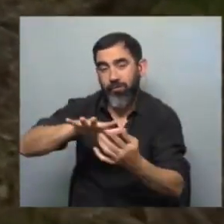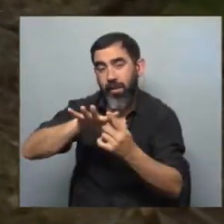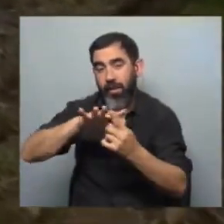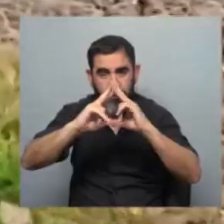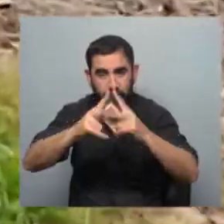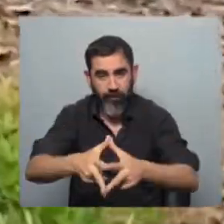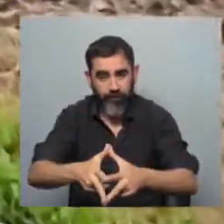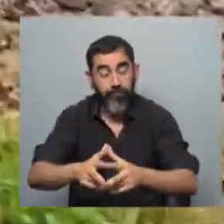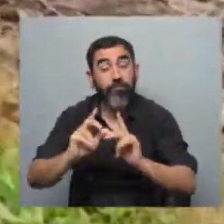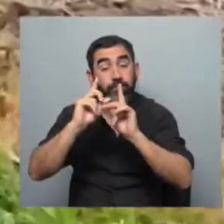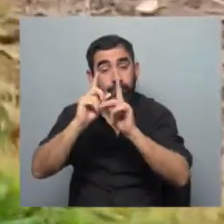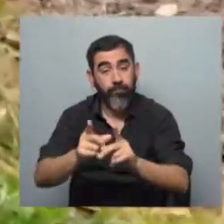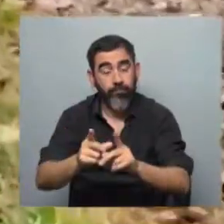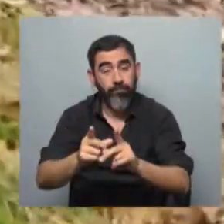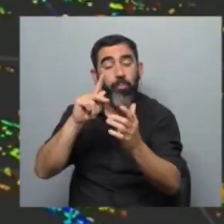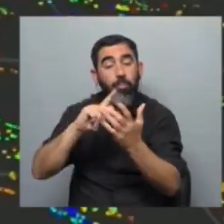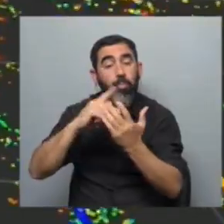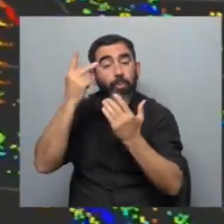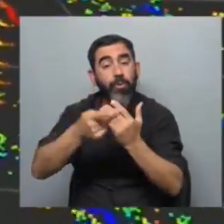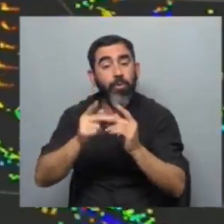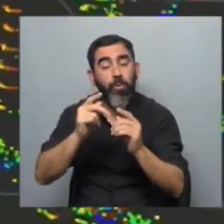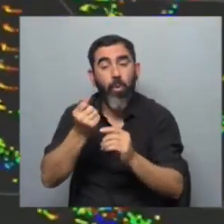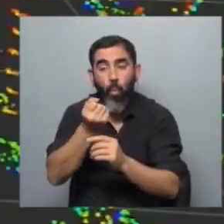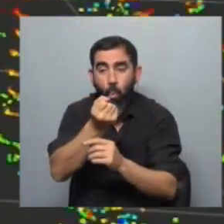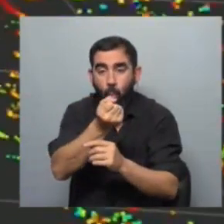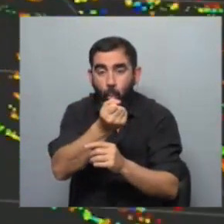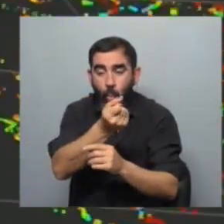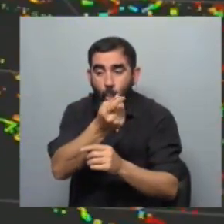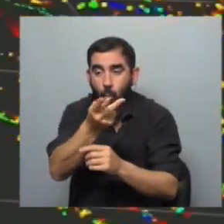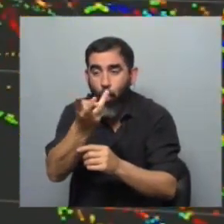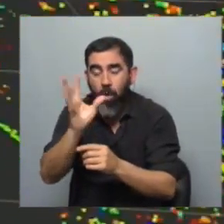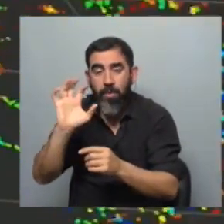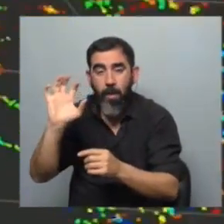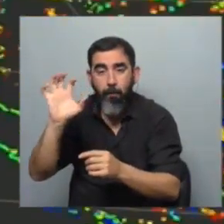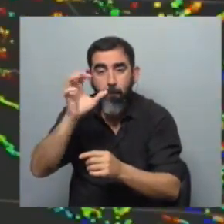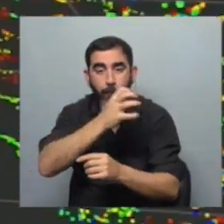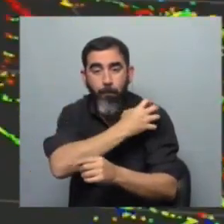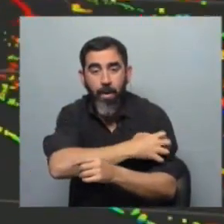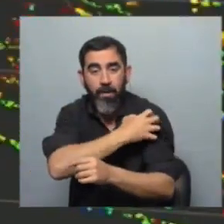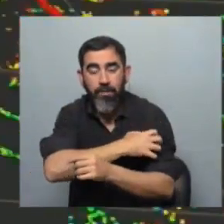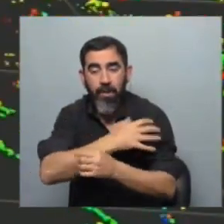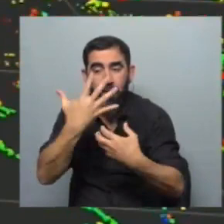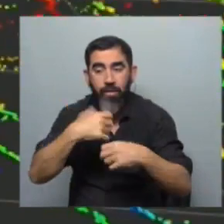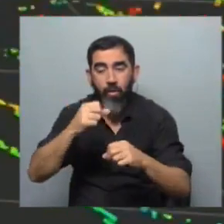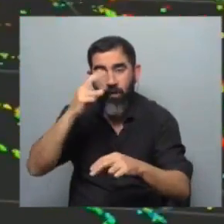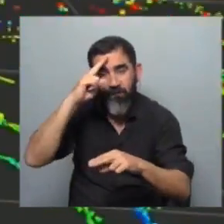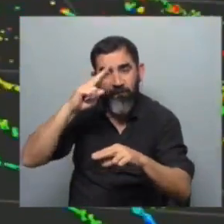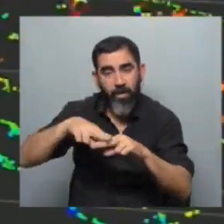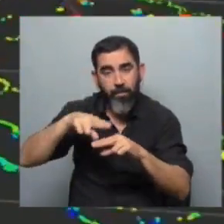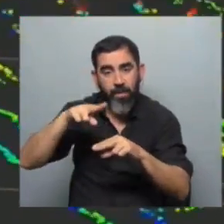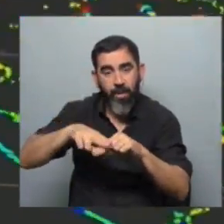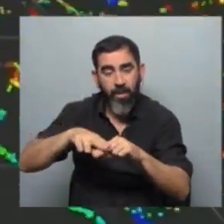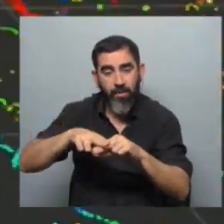Robots a realizarse entre el 4 y el 8 de septiembre en el piso verde de Facultad de Ingeniería. Durante la semana de Sumo